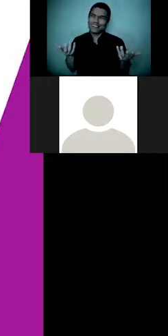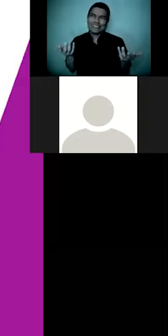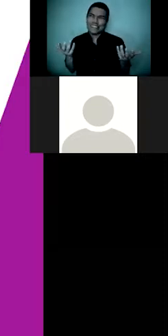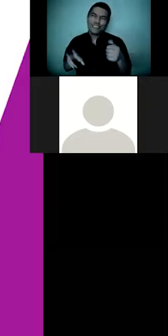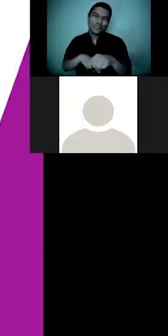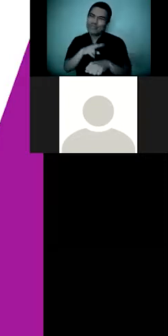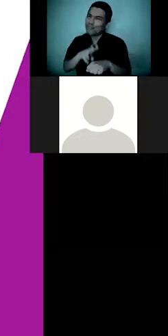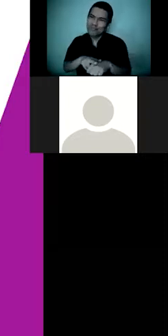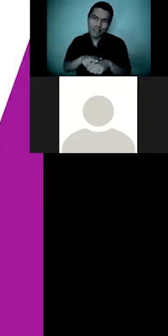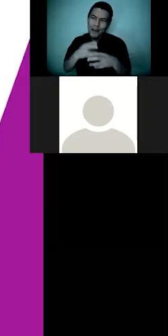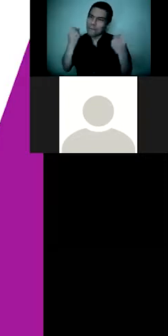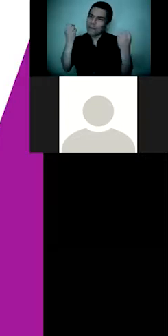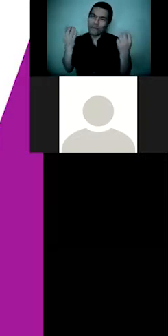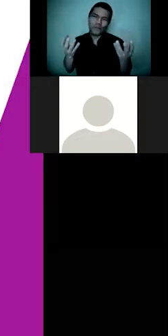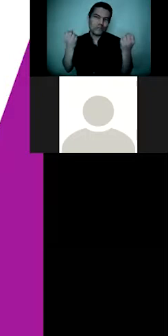sordera.